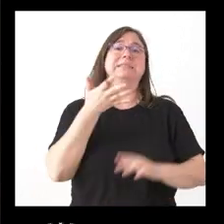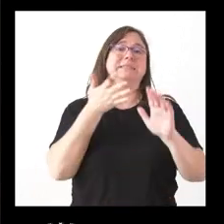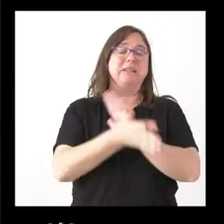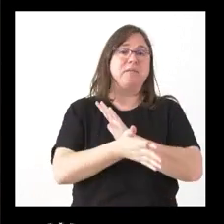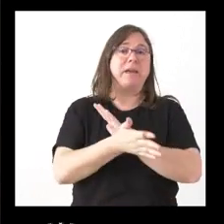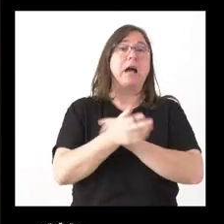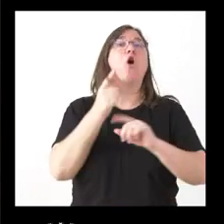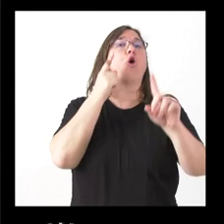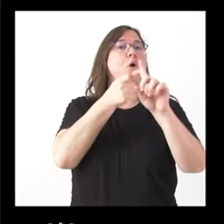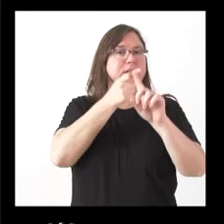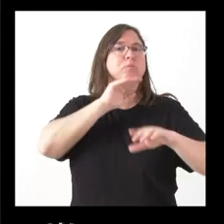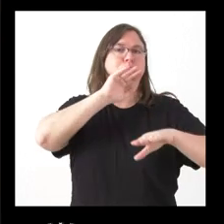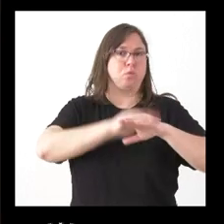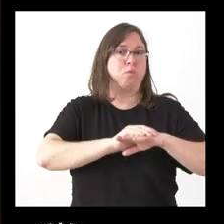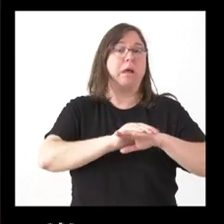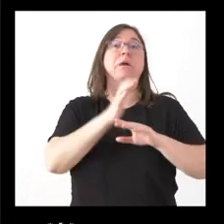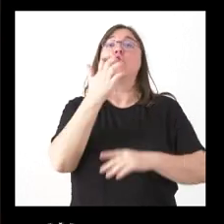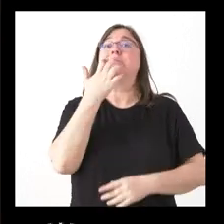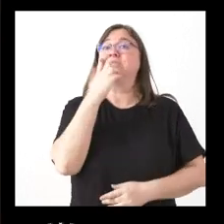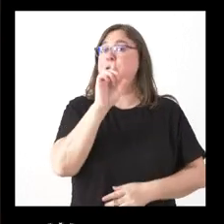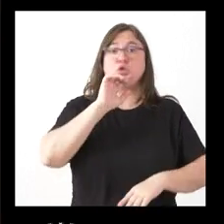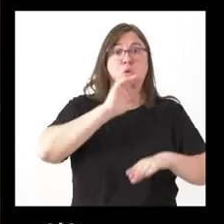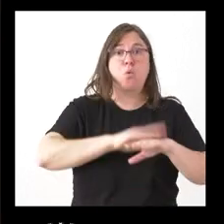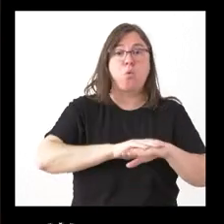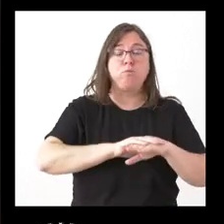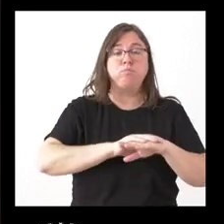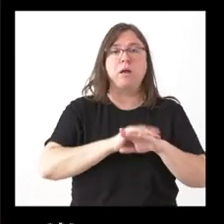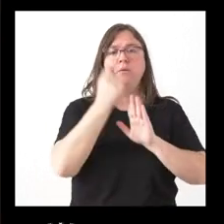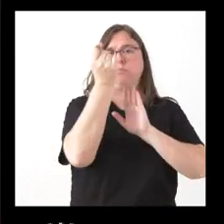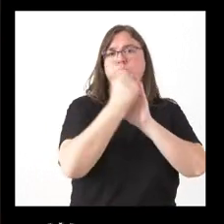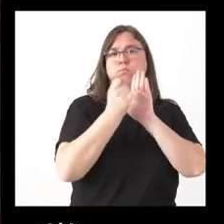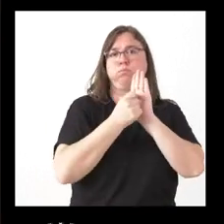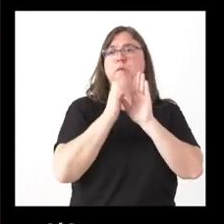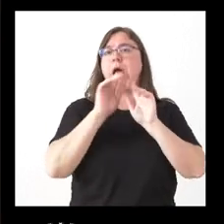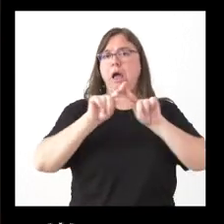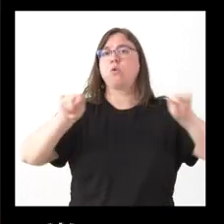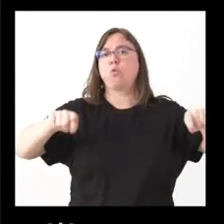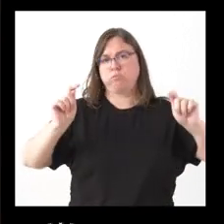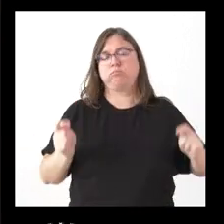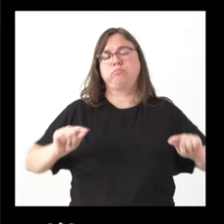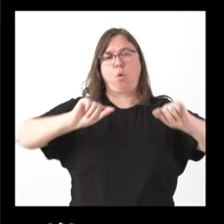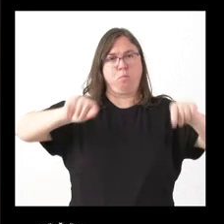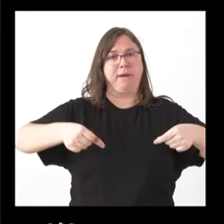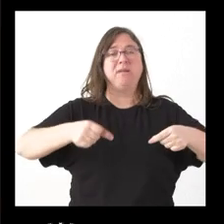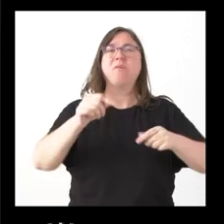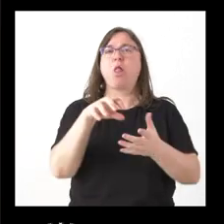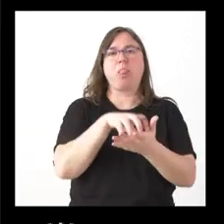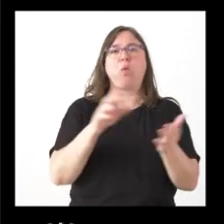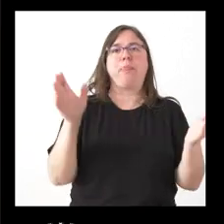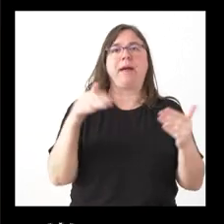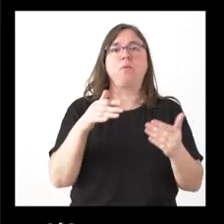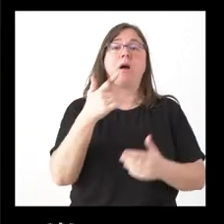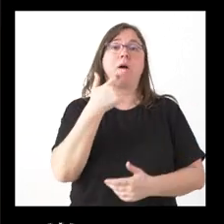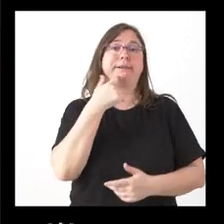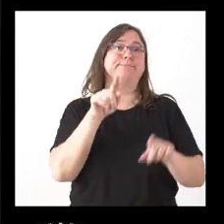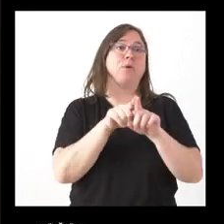convenio se cumplirán y si no se cumplen Pues nosotros cumpliremos con todas las determinaciones de ese convenio pero no cabe ninguna duda que no se puede sustraer